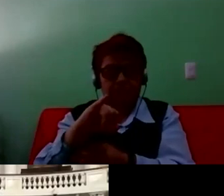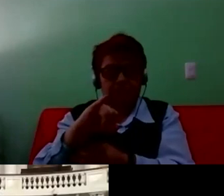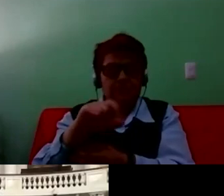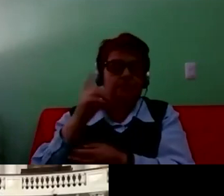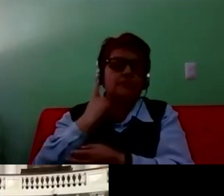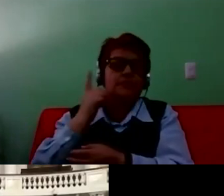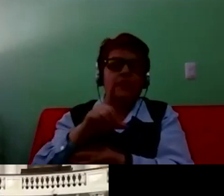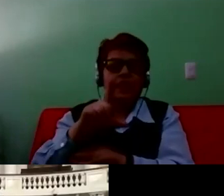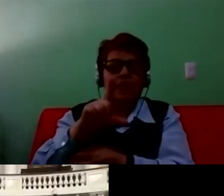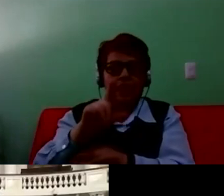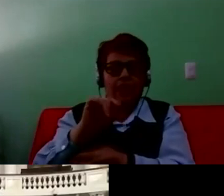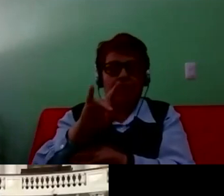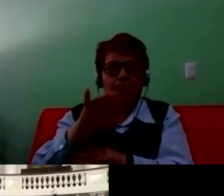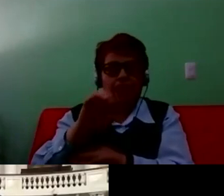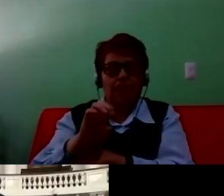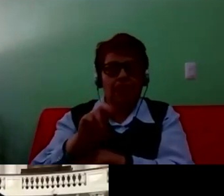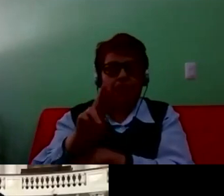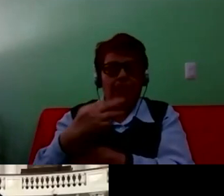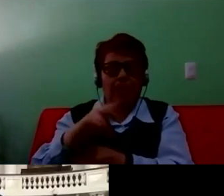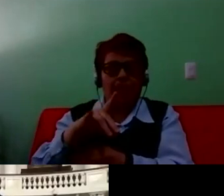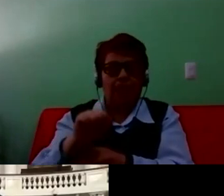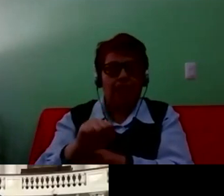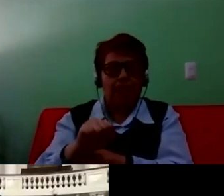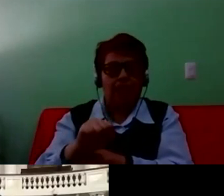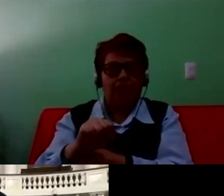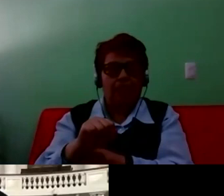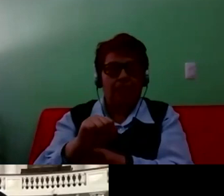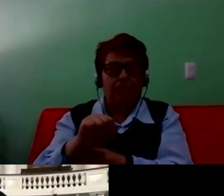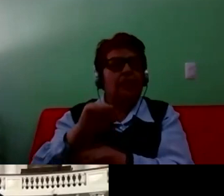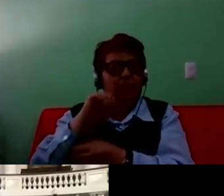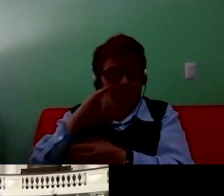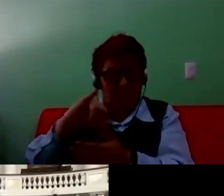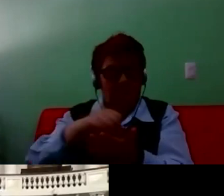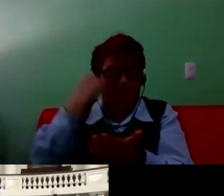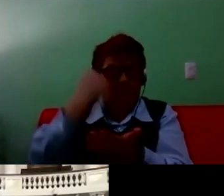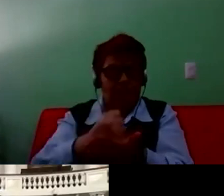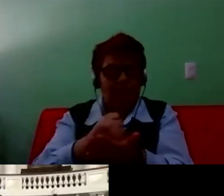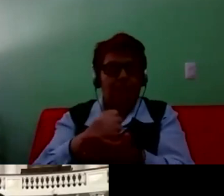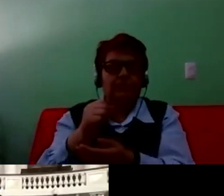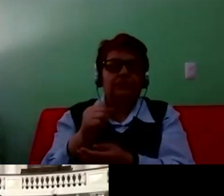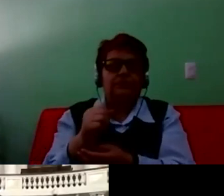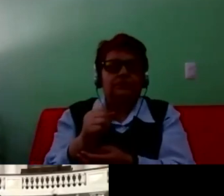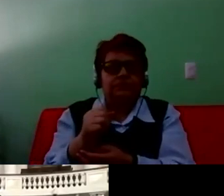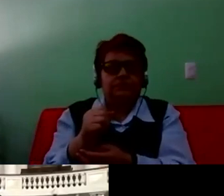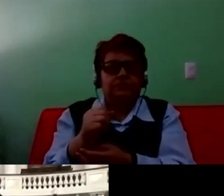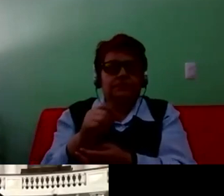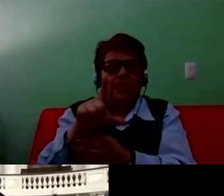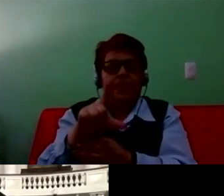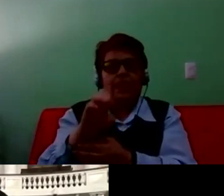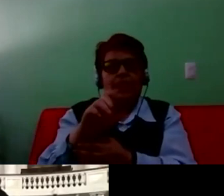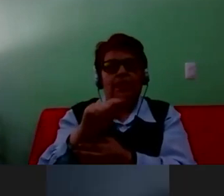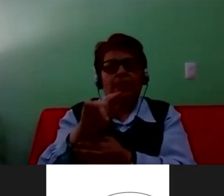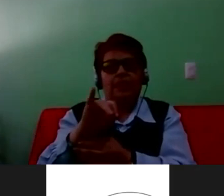Diputada Lila Eugenia Rosbach. Ellos. A favor de aprobar. Gracias. Diputada Leticia